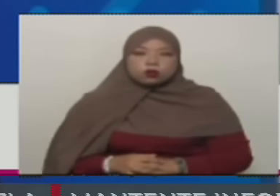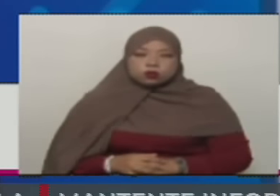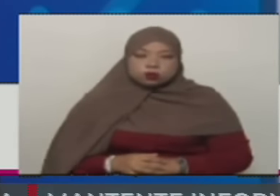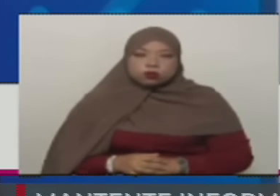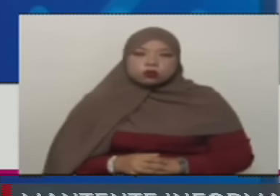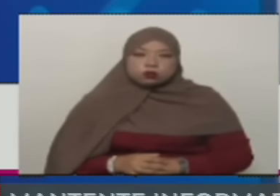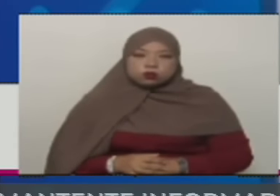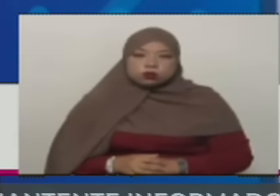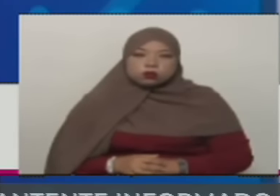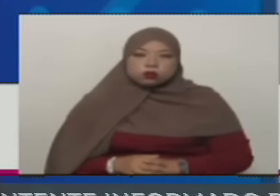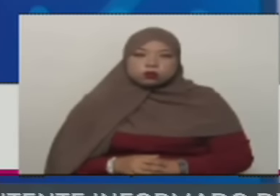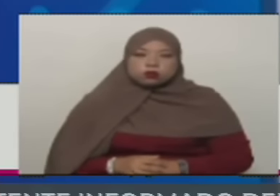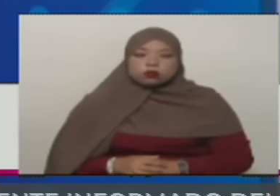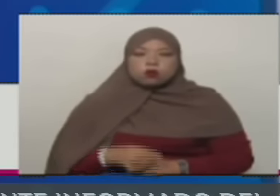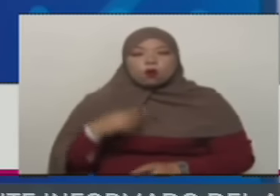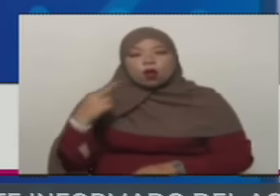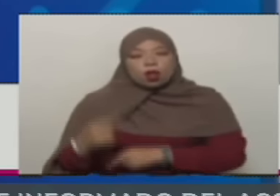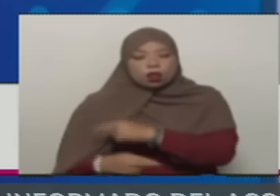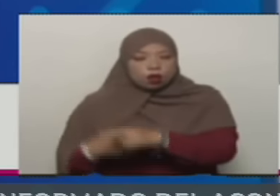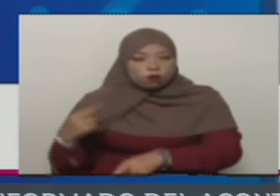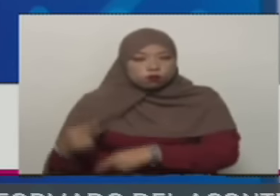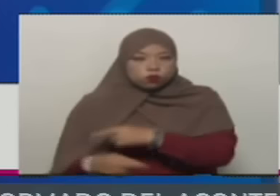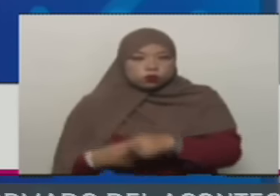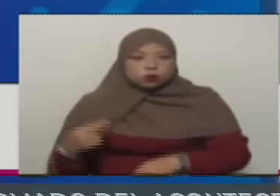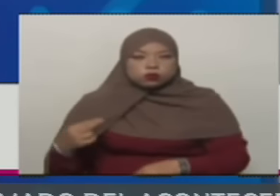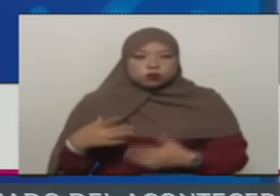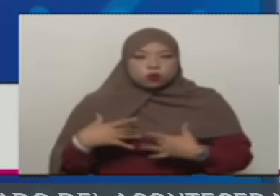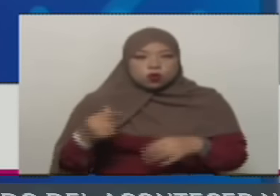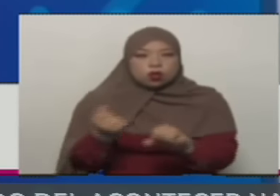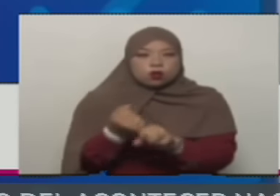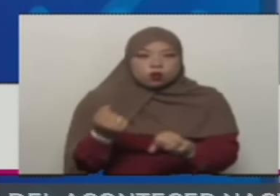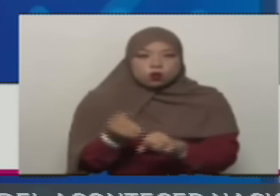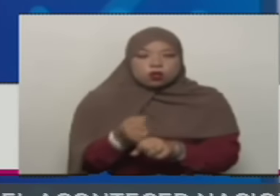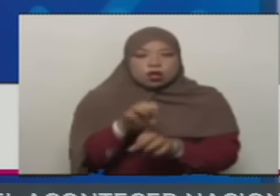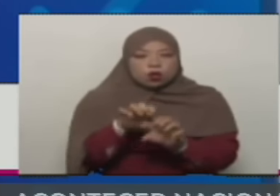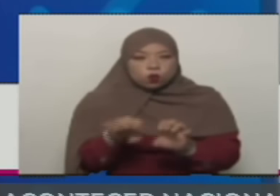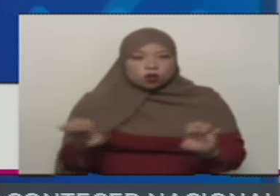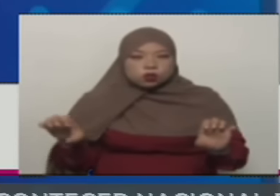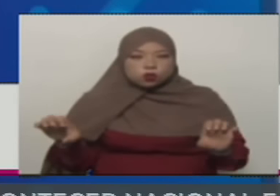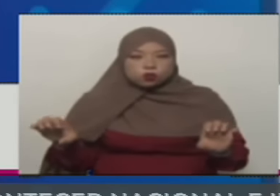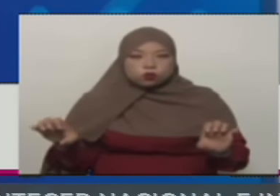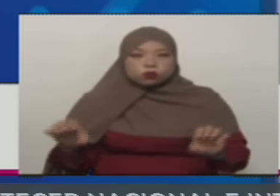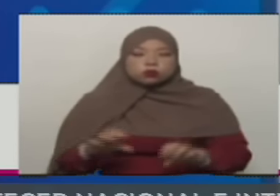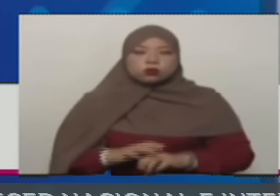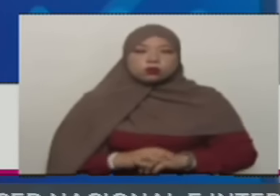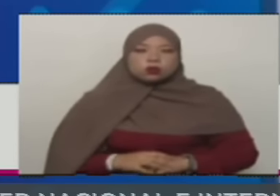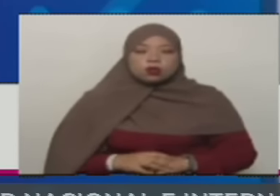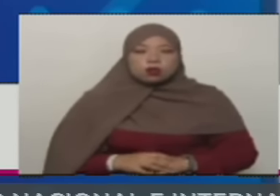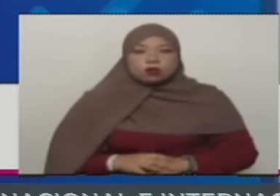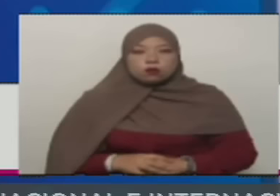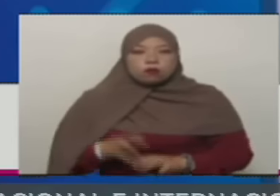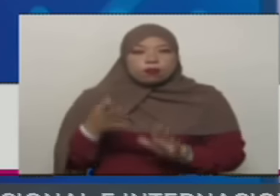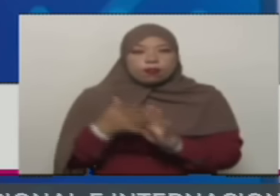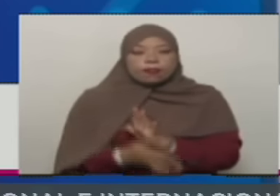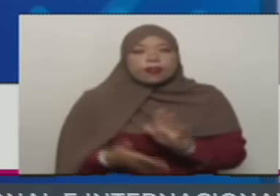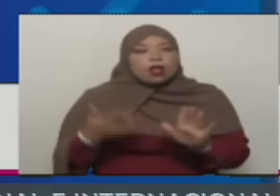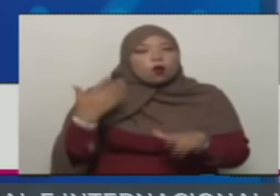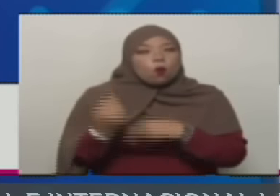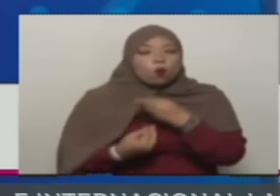es la revolución de la calidad educativa. ¿Cuáles son los